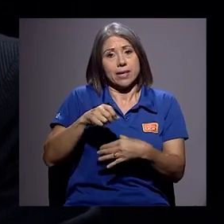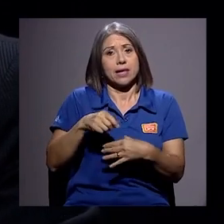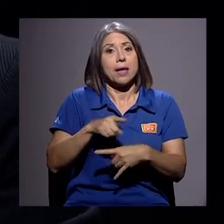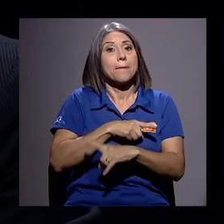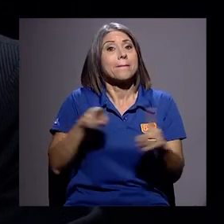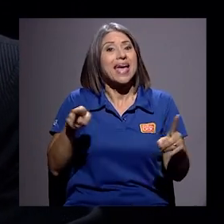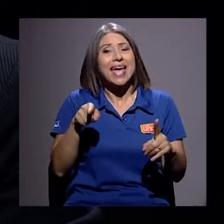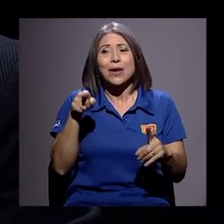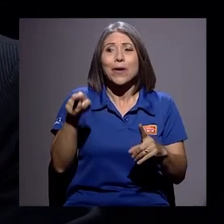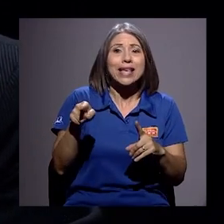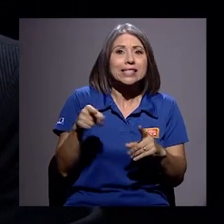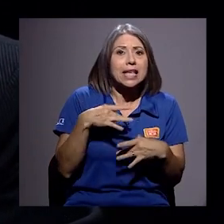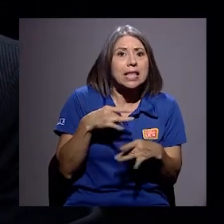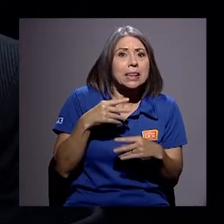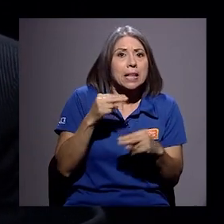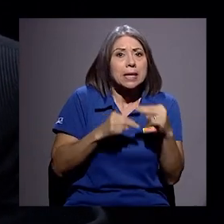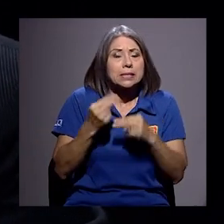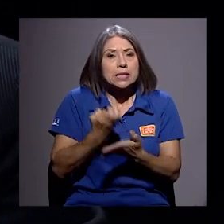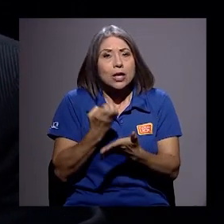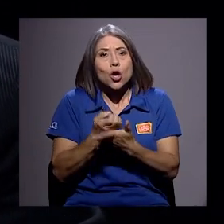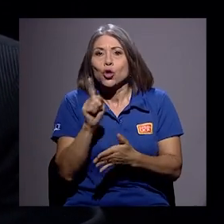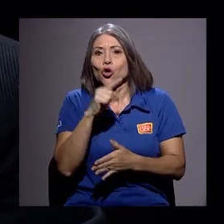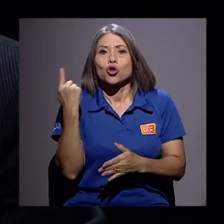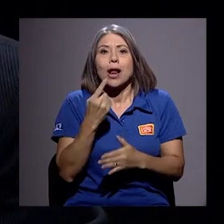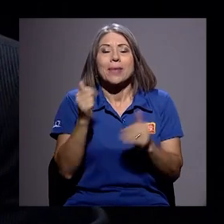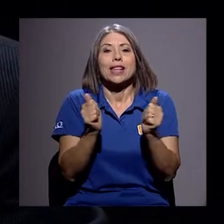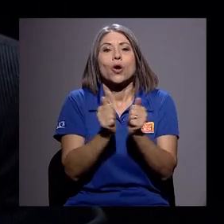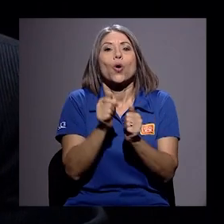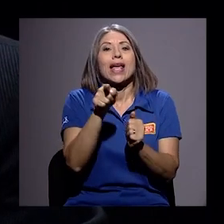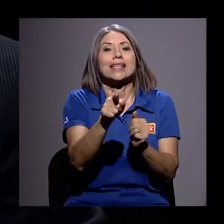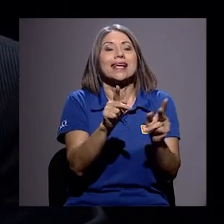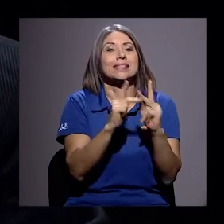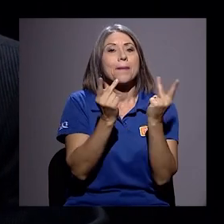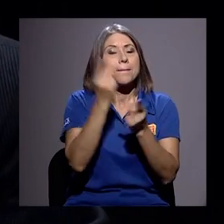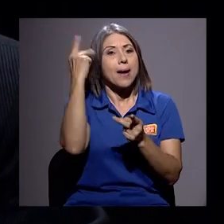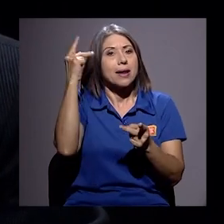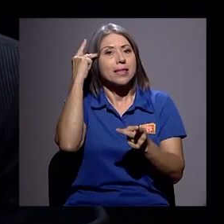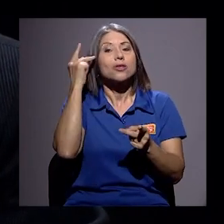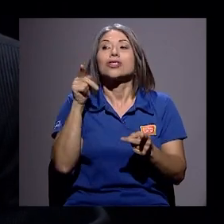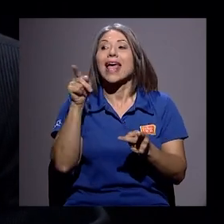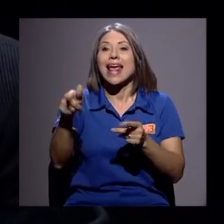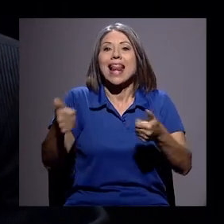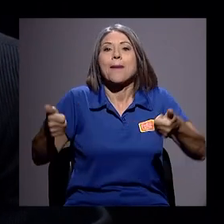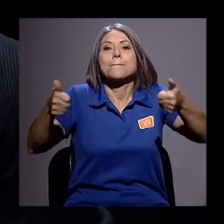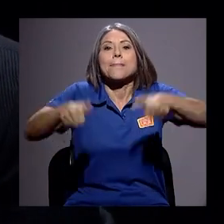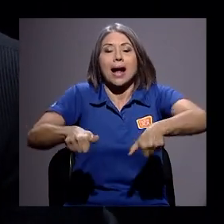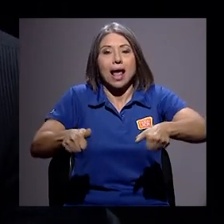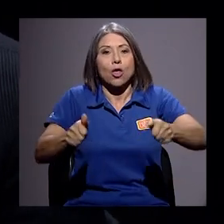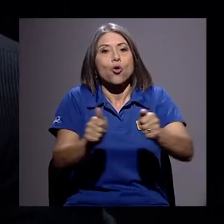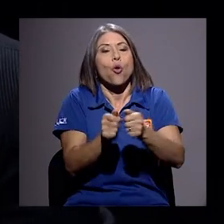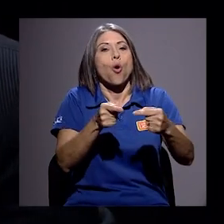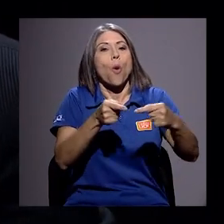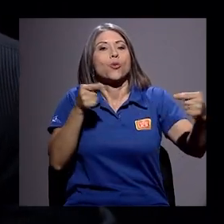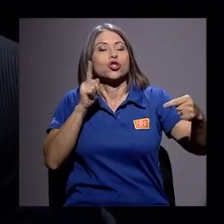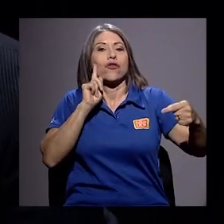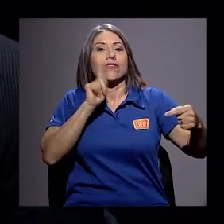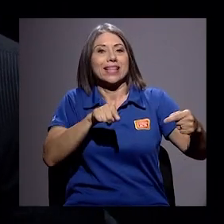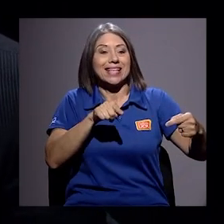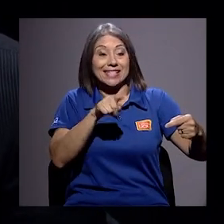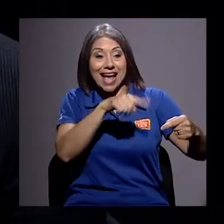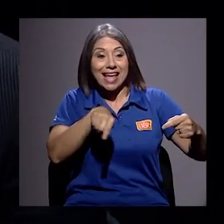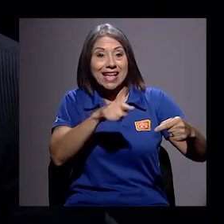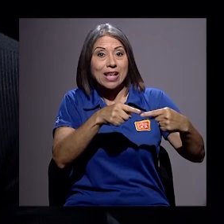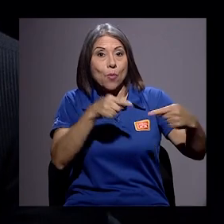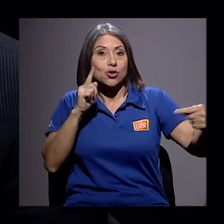clientelismo no está sólo en esas banderas es que él ha pactado con sus propios con la propia oposición ficticia pactado que esa oposición pueda tener parte del